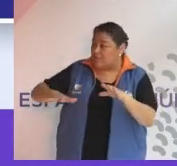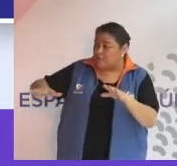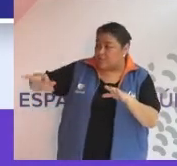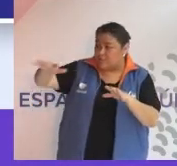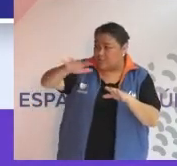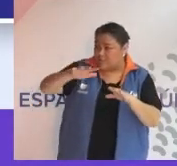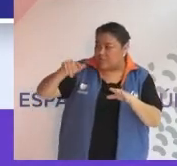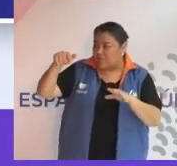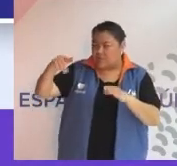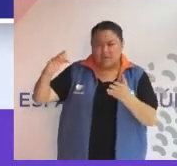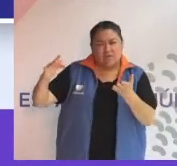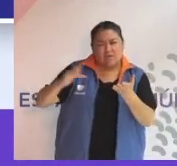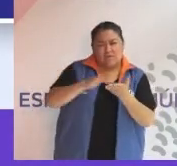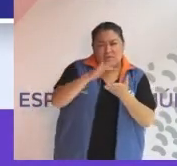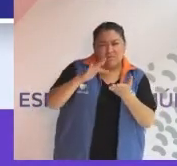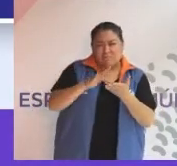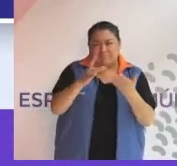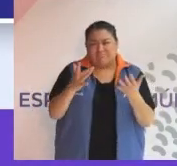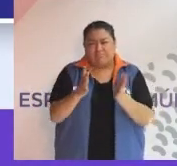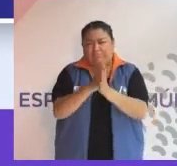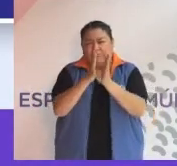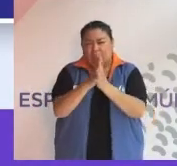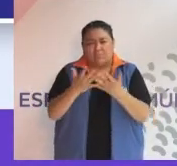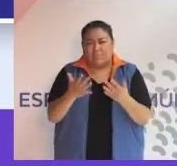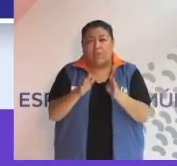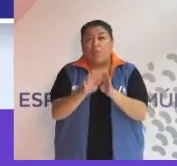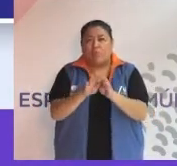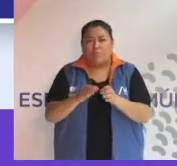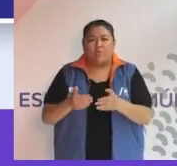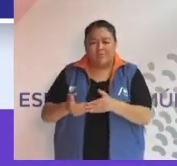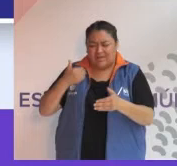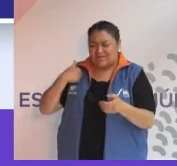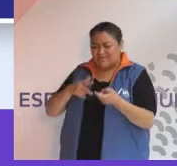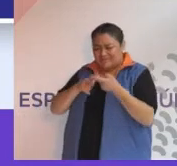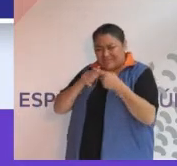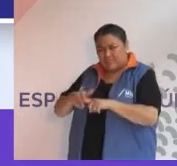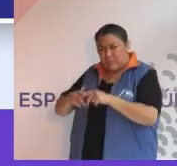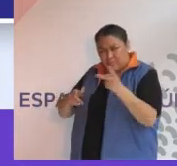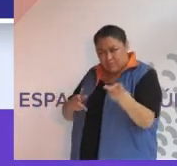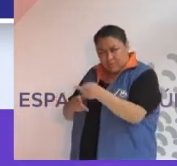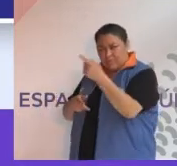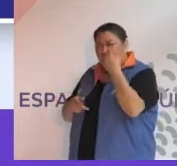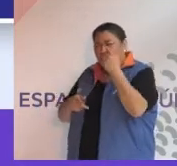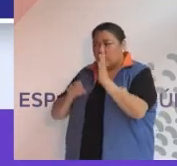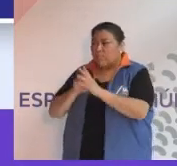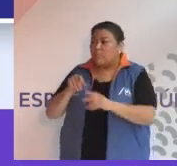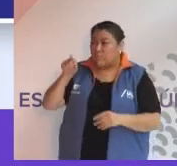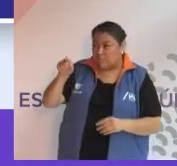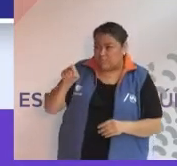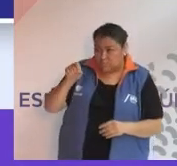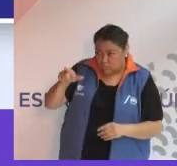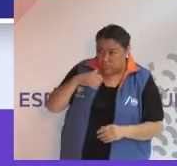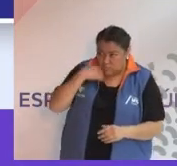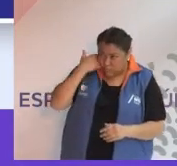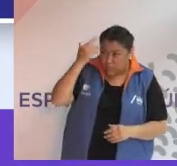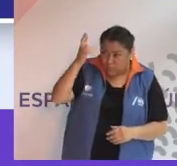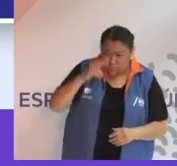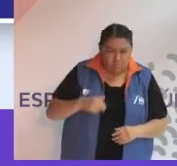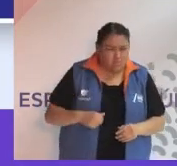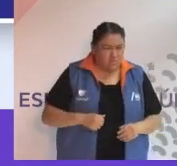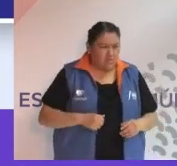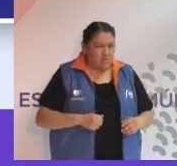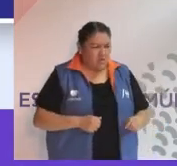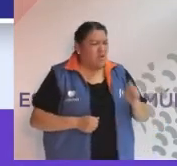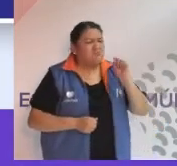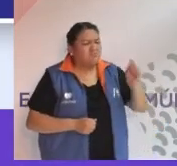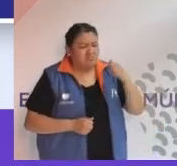participan. Y la razón por la que empezamos a hacer estas preguntas era cuando tú le preguntabas a alguien, ¿es usted voluntario? Yo, ¿y eso qué